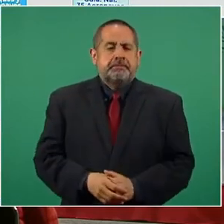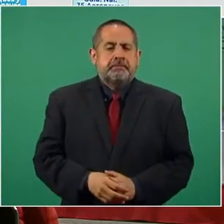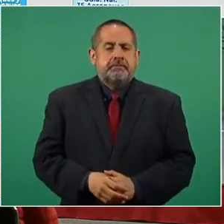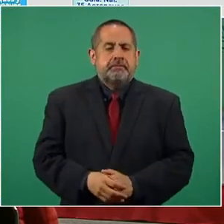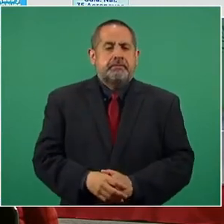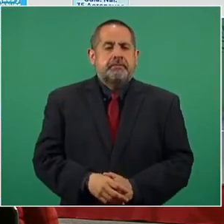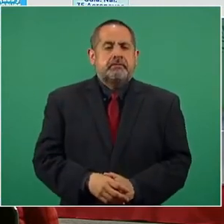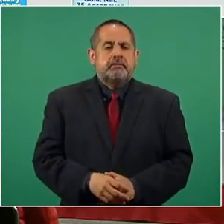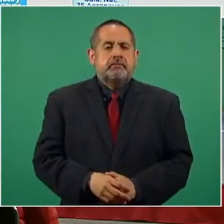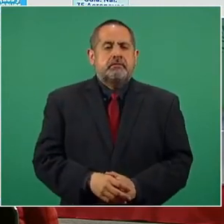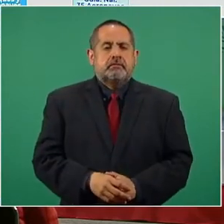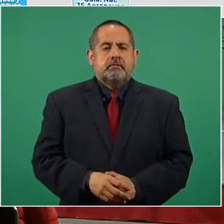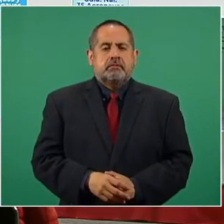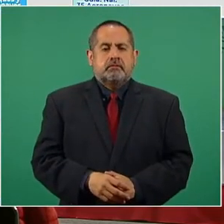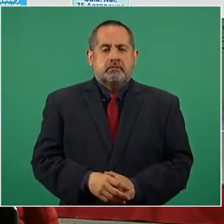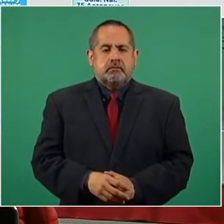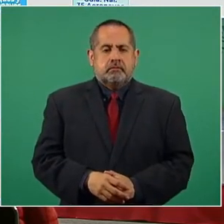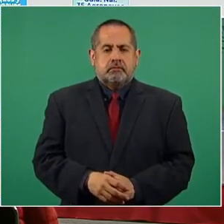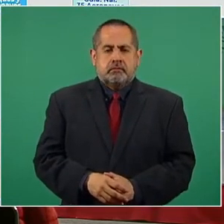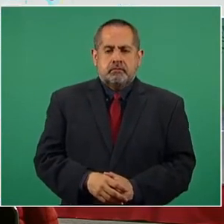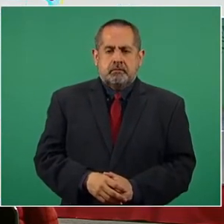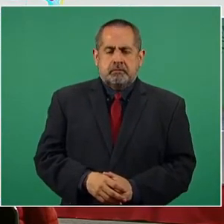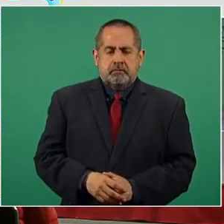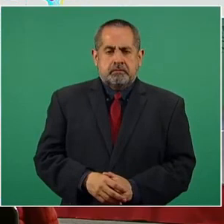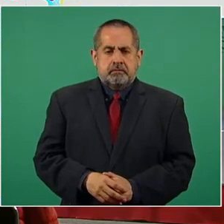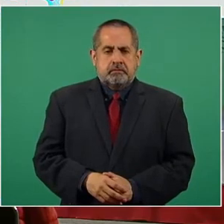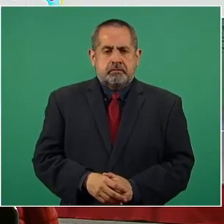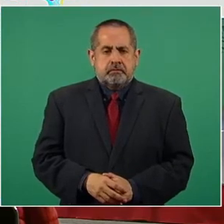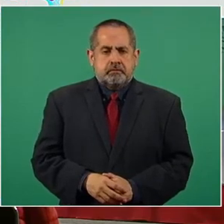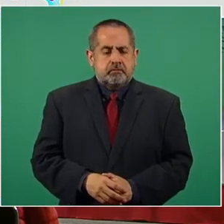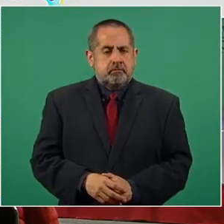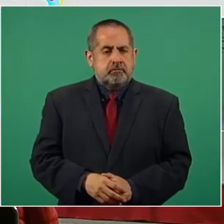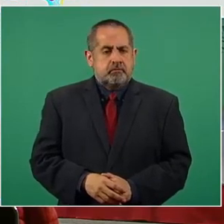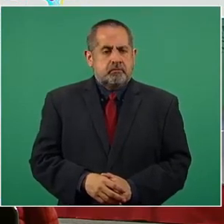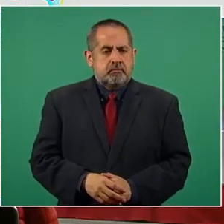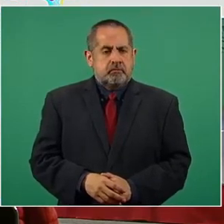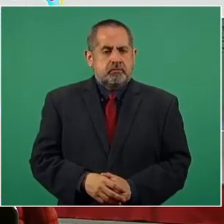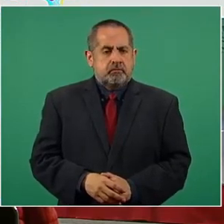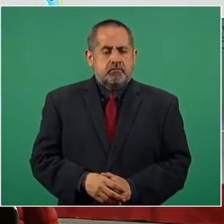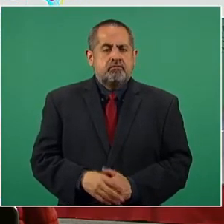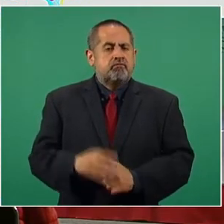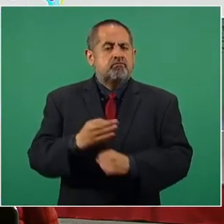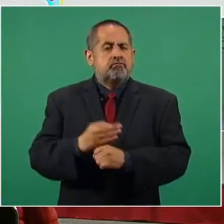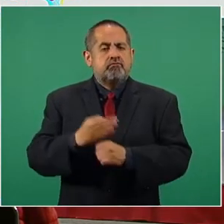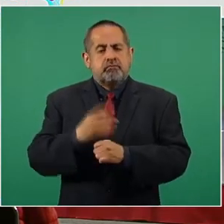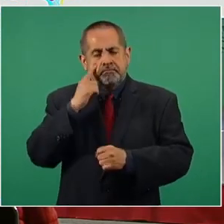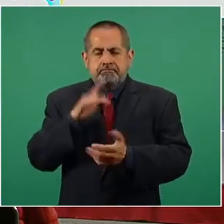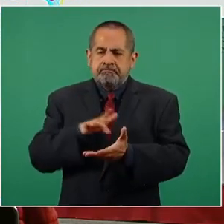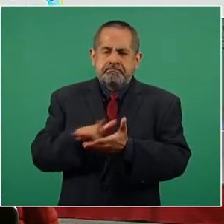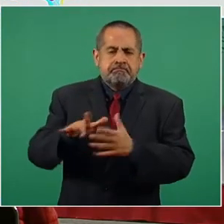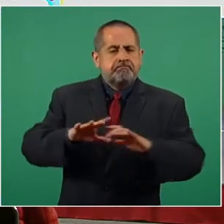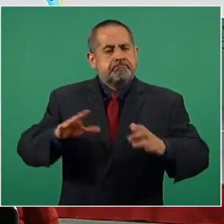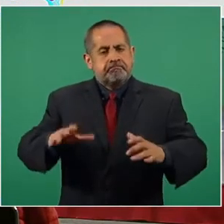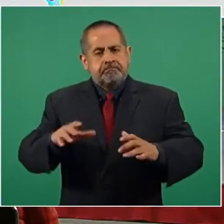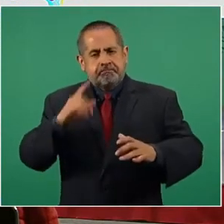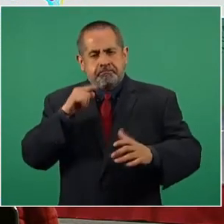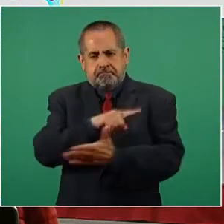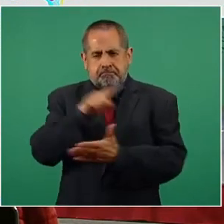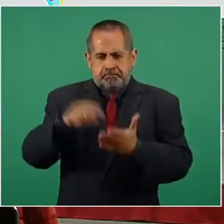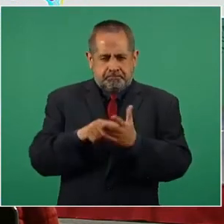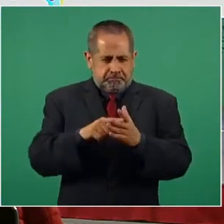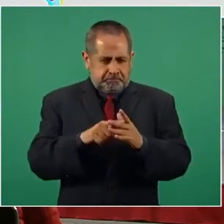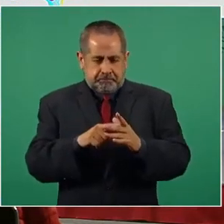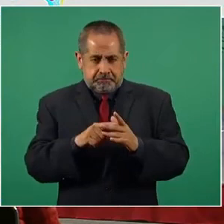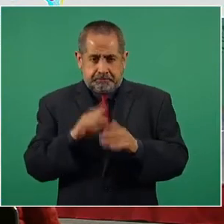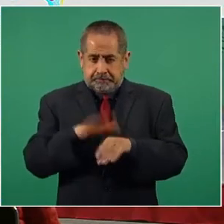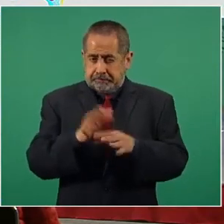señor. Por favor, la siguiente. Pues lo que tenemos por parte del apoyo a la seguridad pública en la seguridad de instalaciones